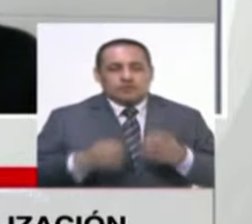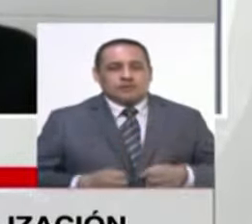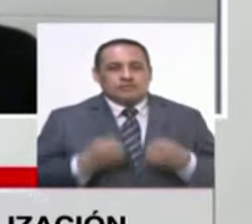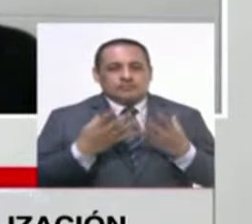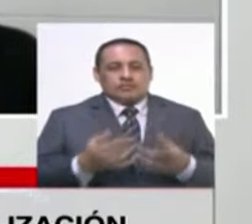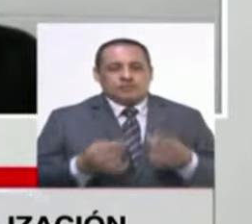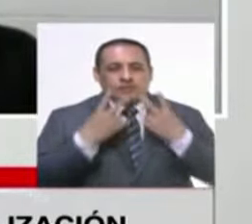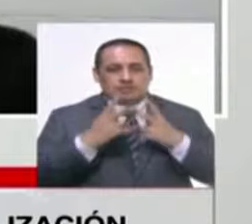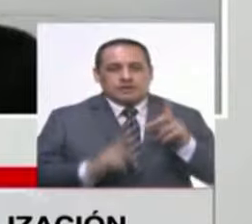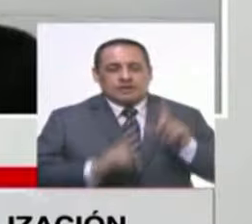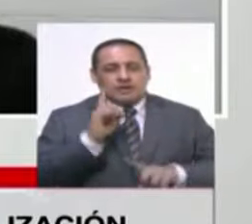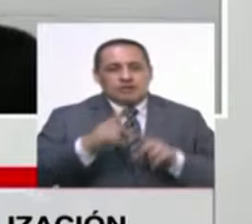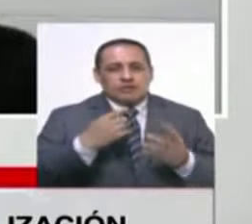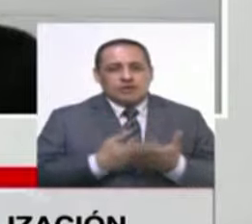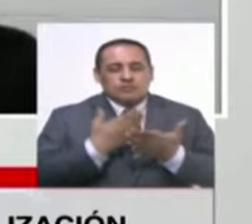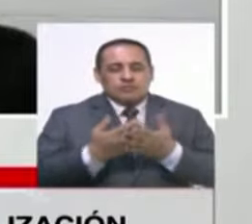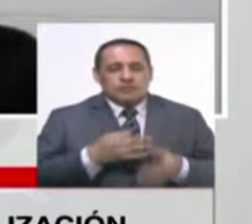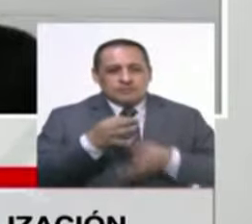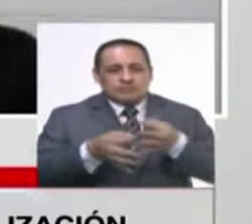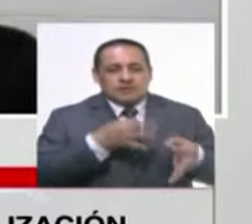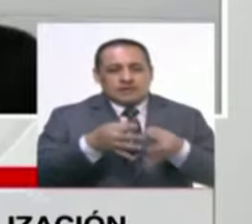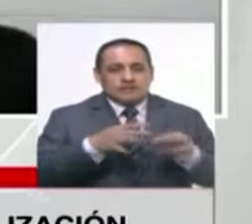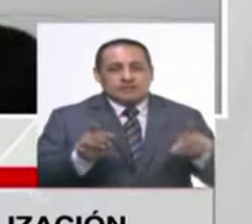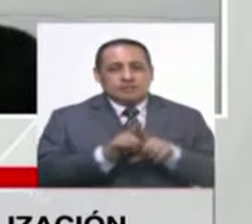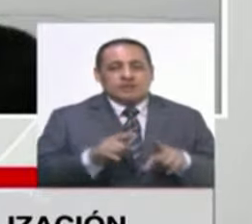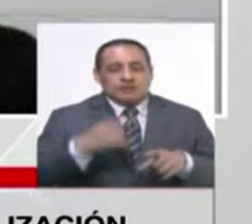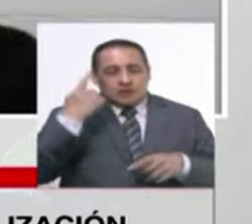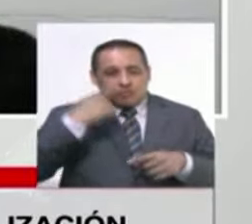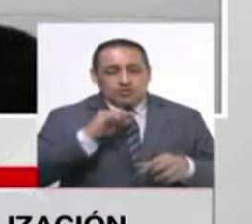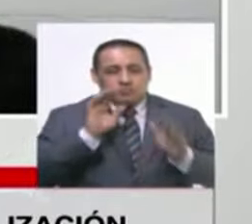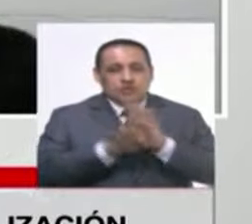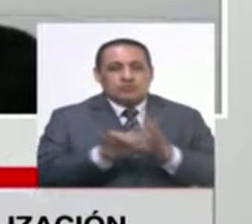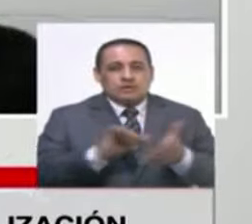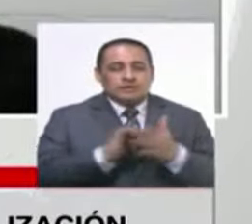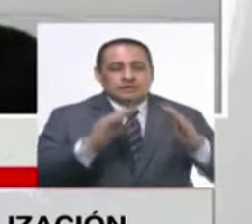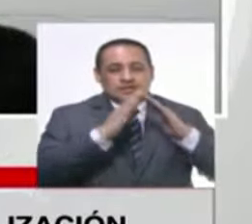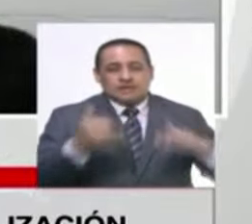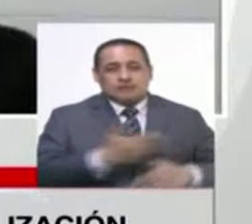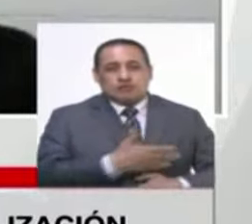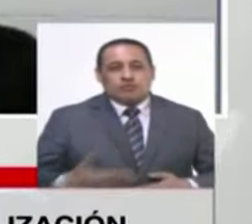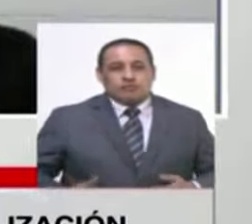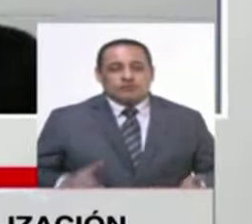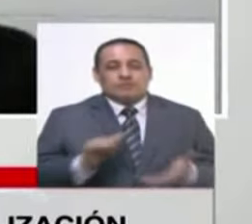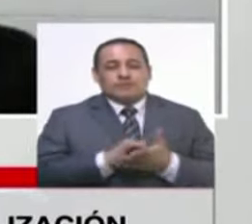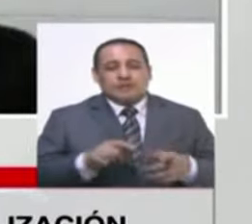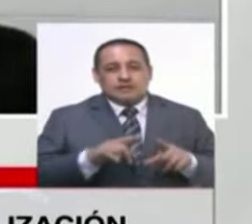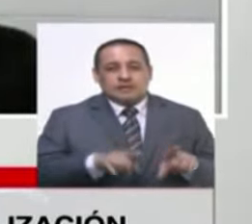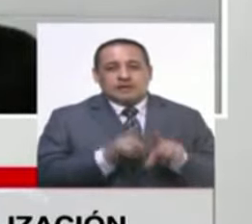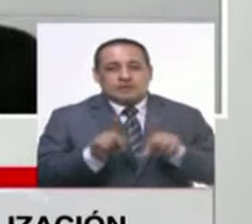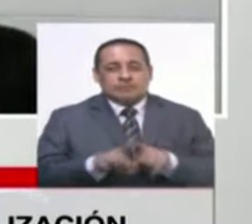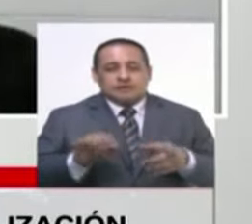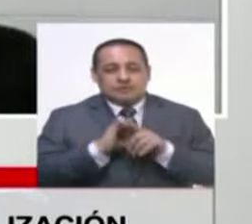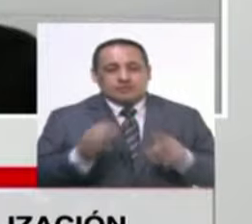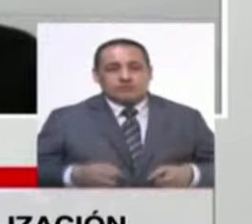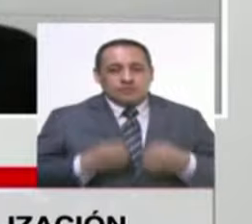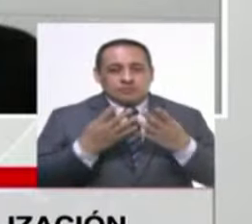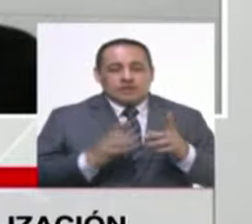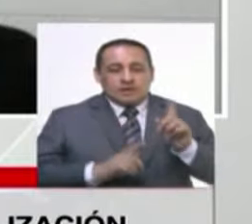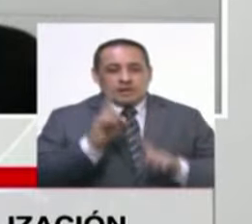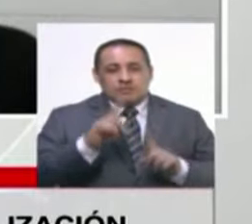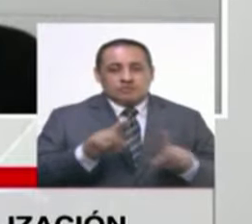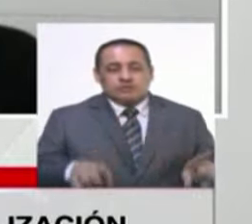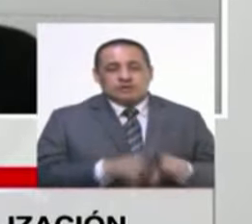mensaje o alguna señal o algo que venga de Palacio para simplemente soltar algo y